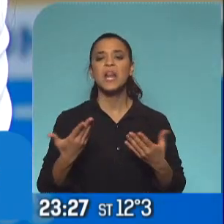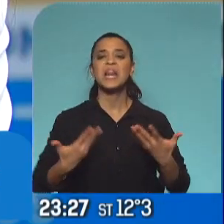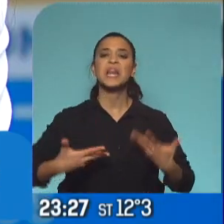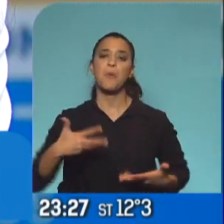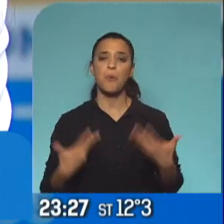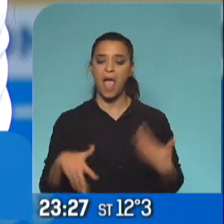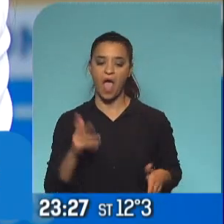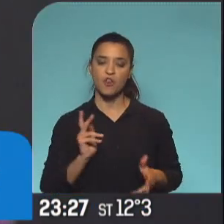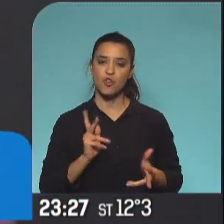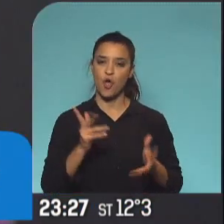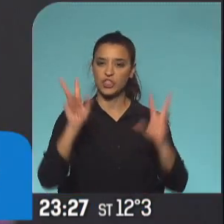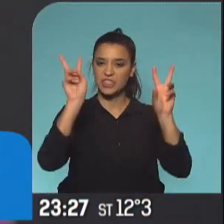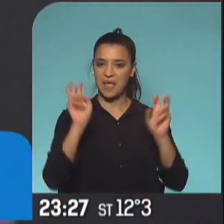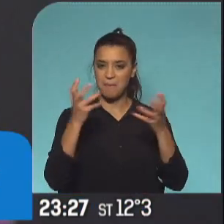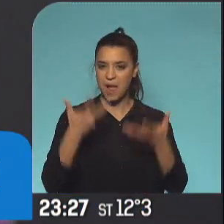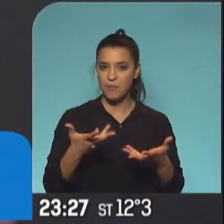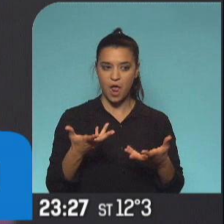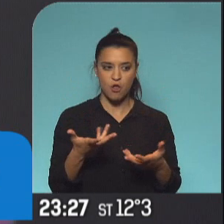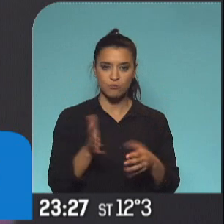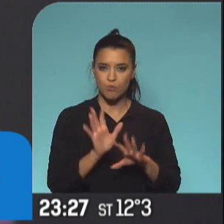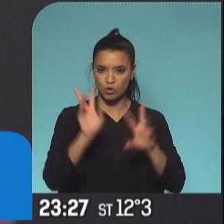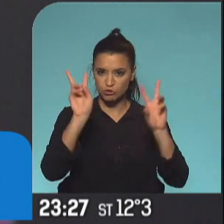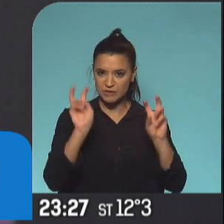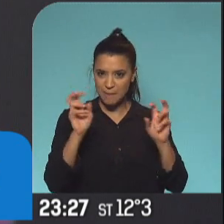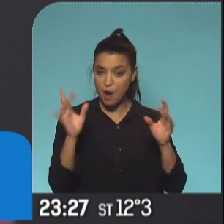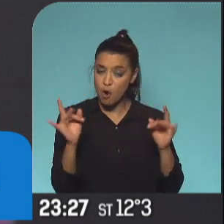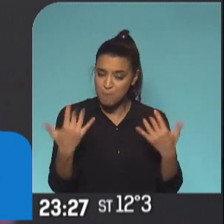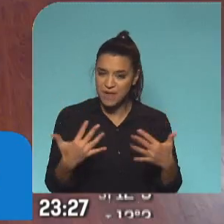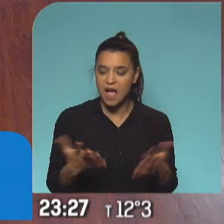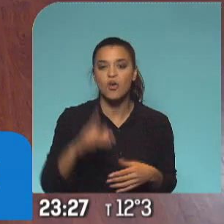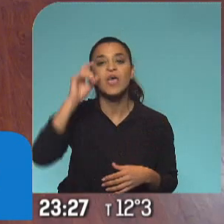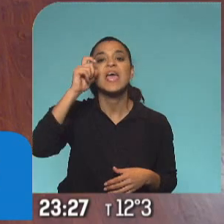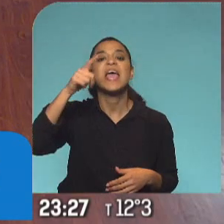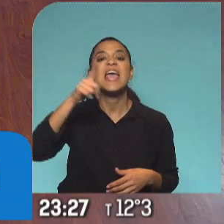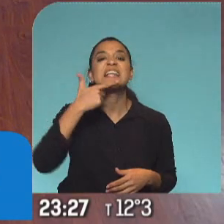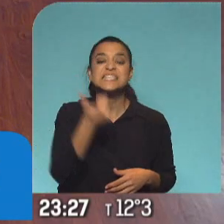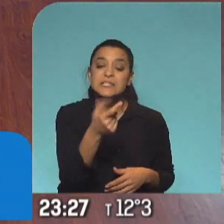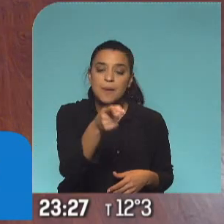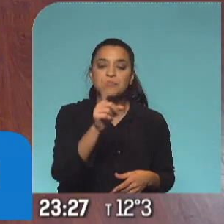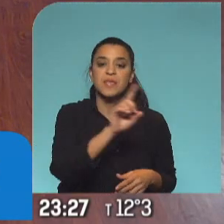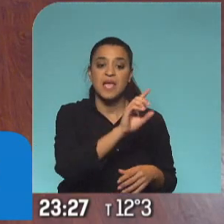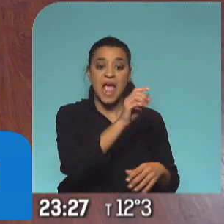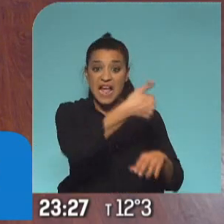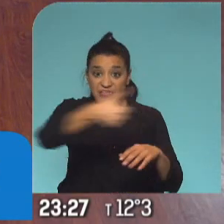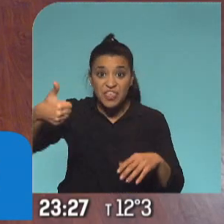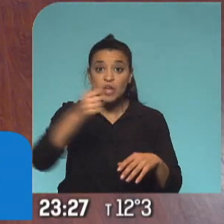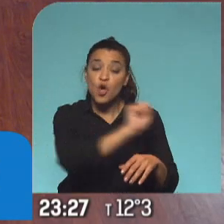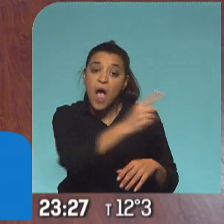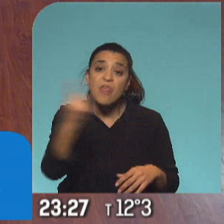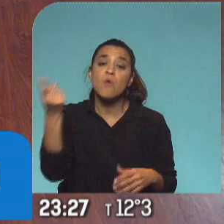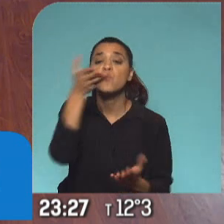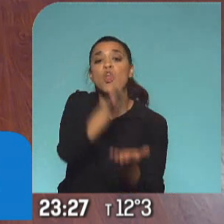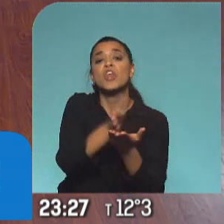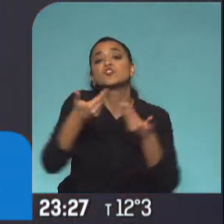cierta liviandad a ciertos temas que son por ahí un poquito complicados. Elsa. Cada uno de los candidatos llevó el tema de los